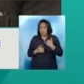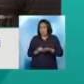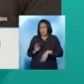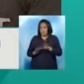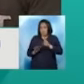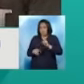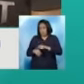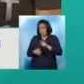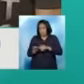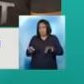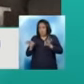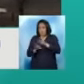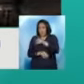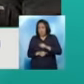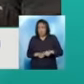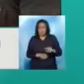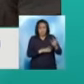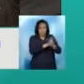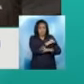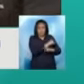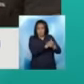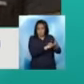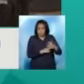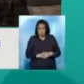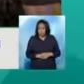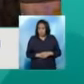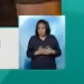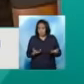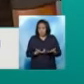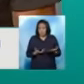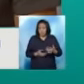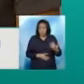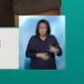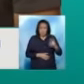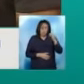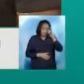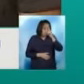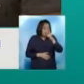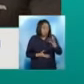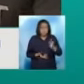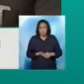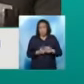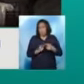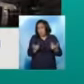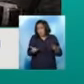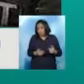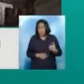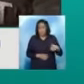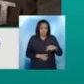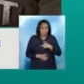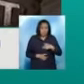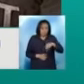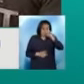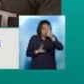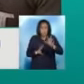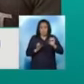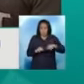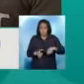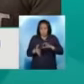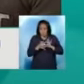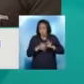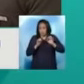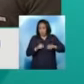¿no? Un momento donde el país está pasando por una situación difícil, pero solamente nosotros, los peruanos unidos, vamos a poder